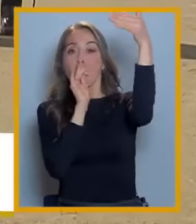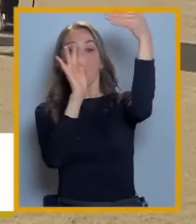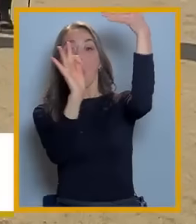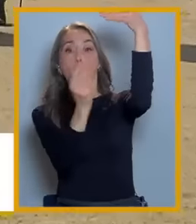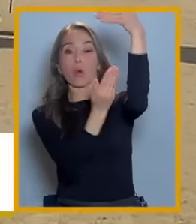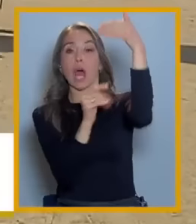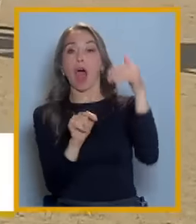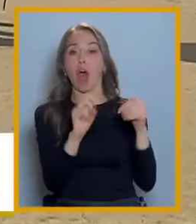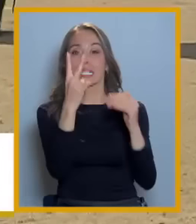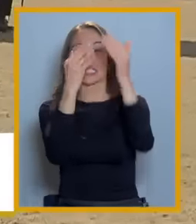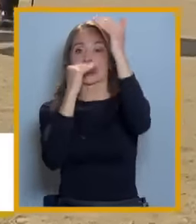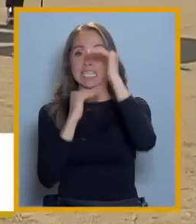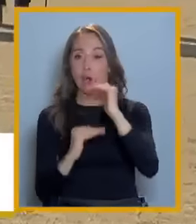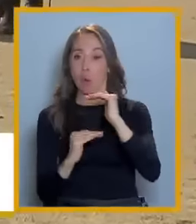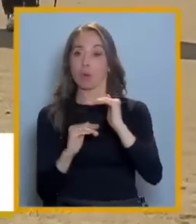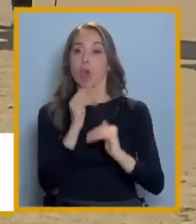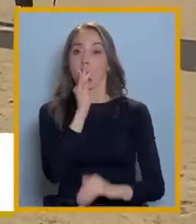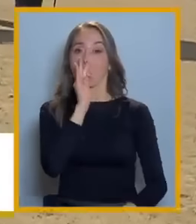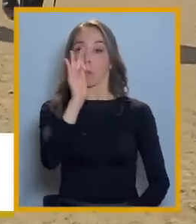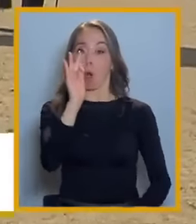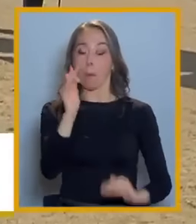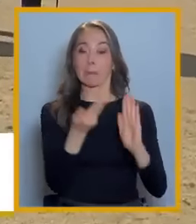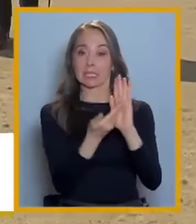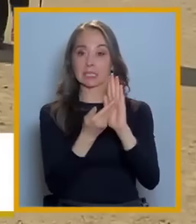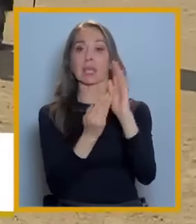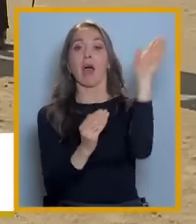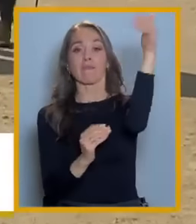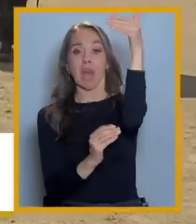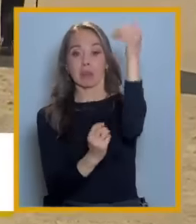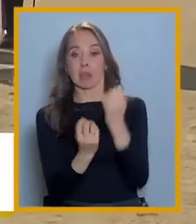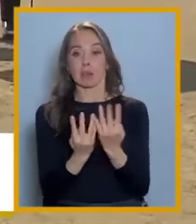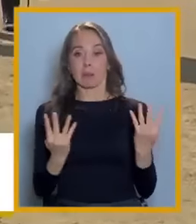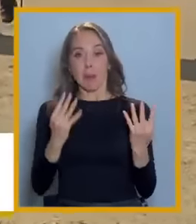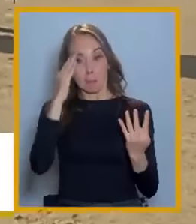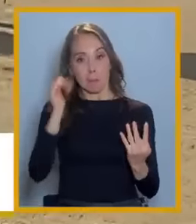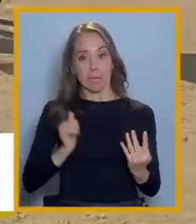una segunda parte, una promesa, un significado para todos los militares que hoy juraron.